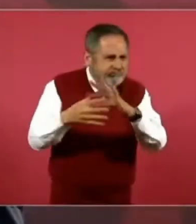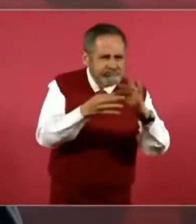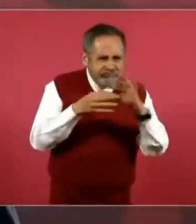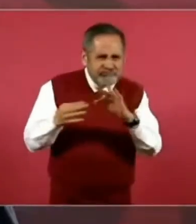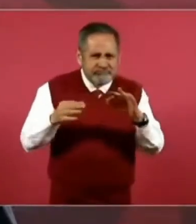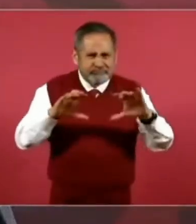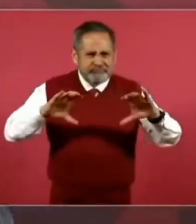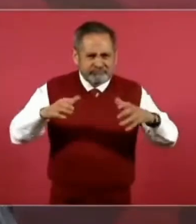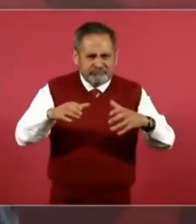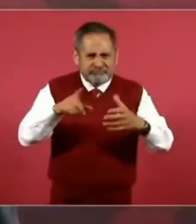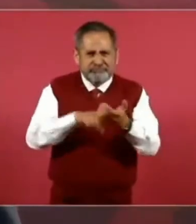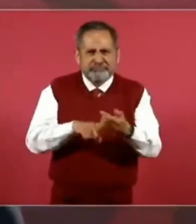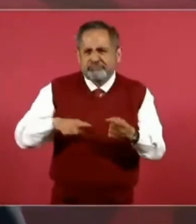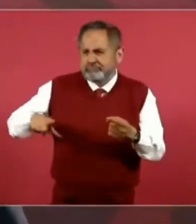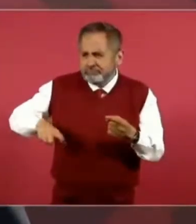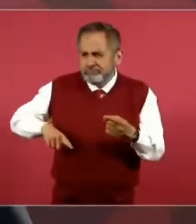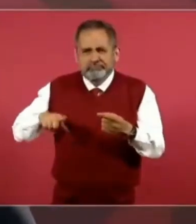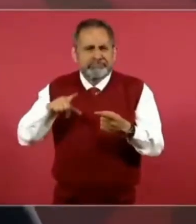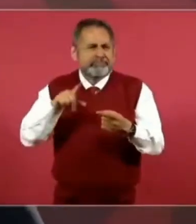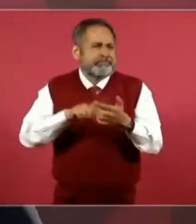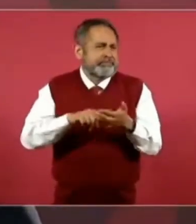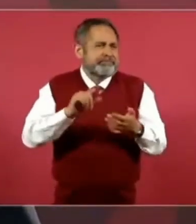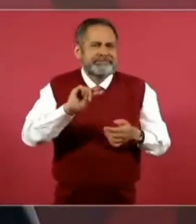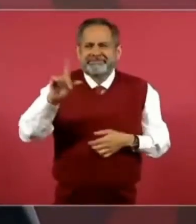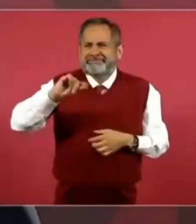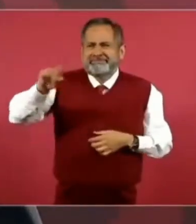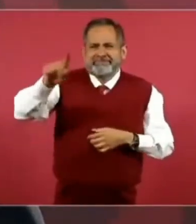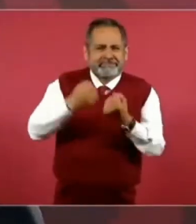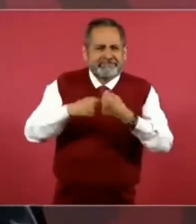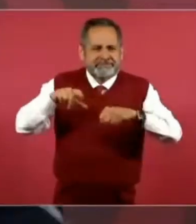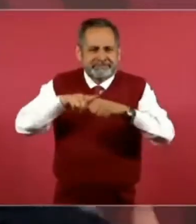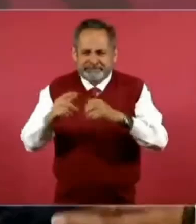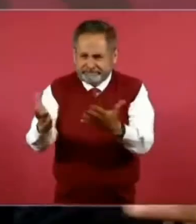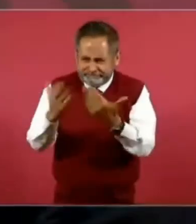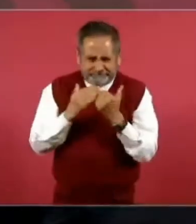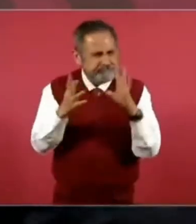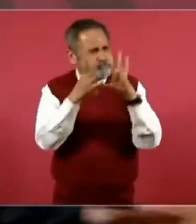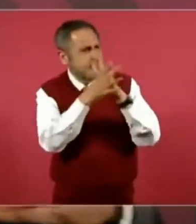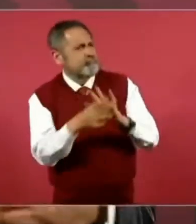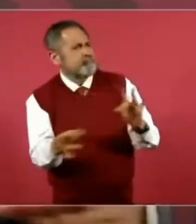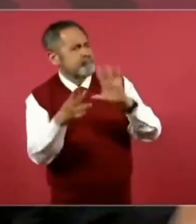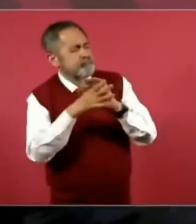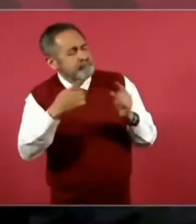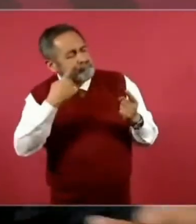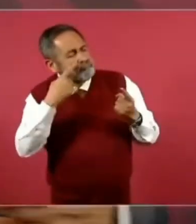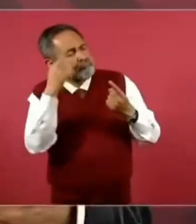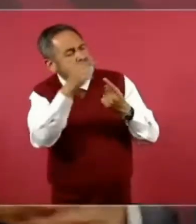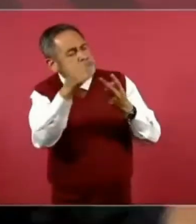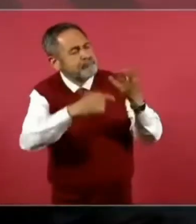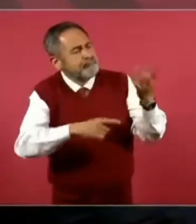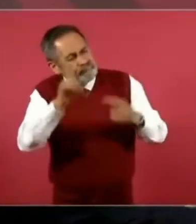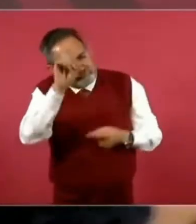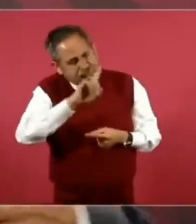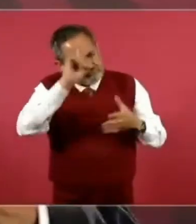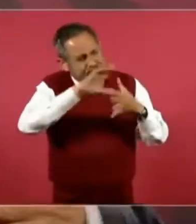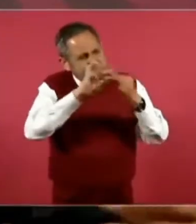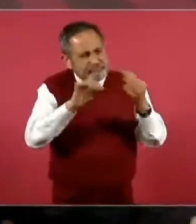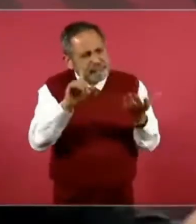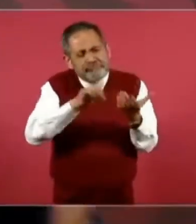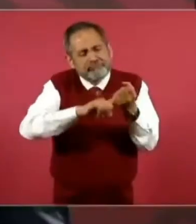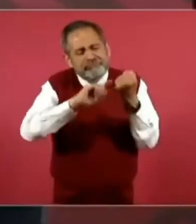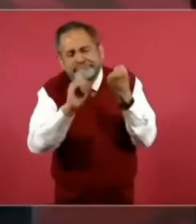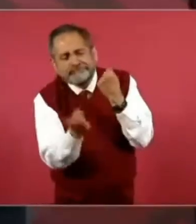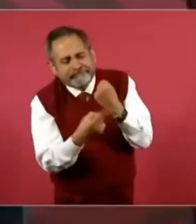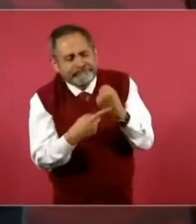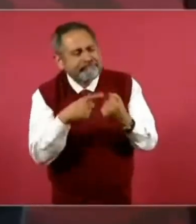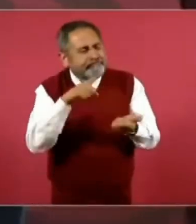a los mejores científicos sociales para exponer el problema que tienen del